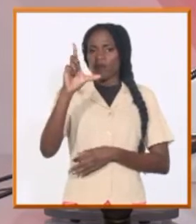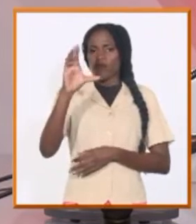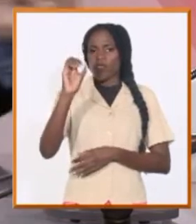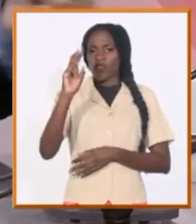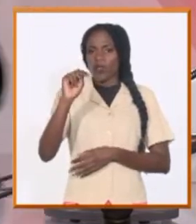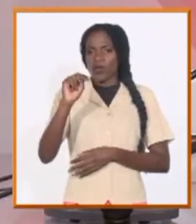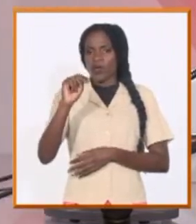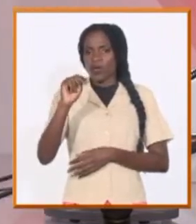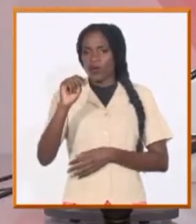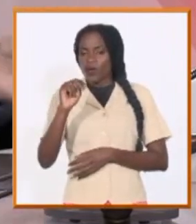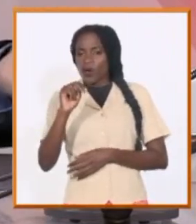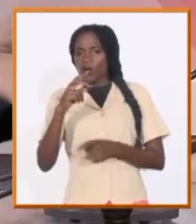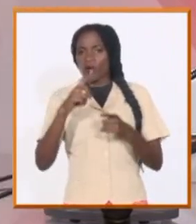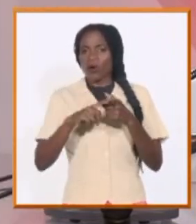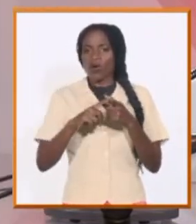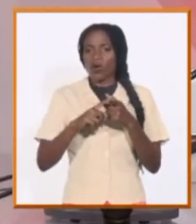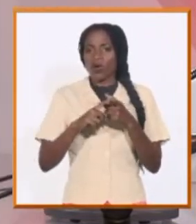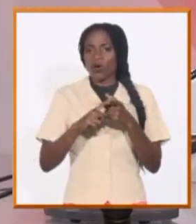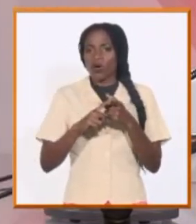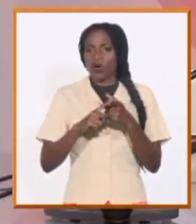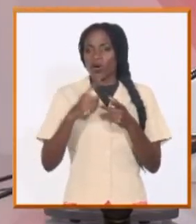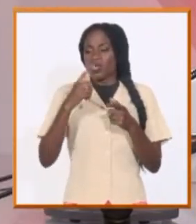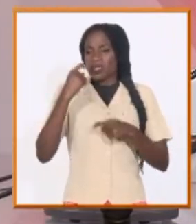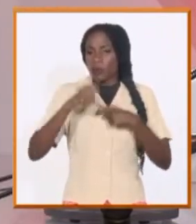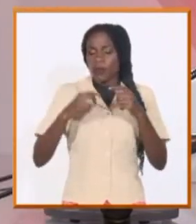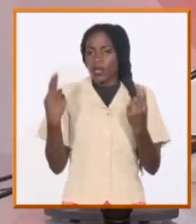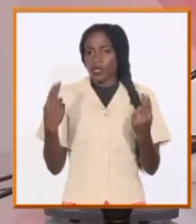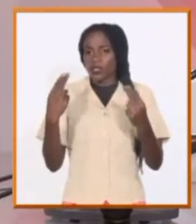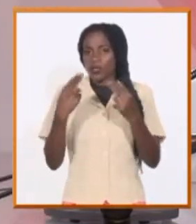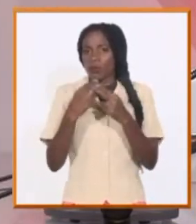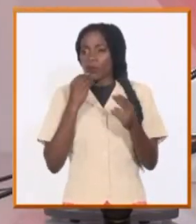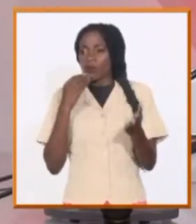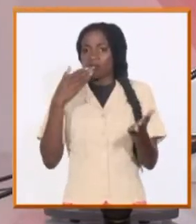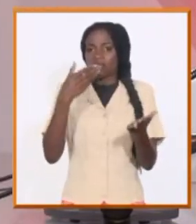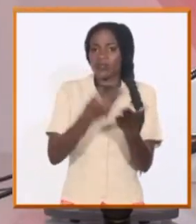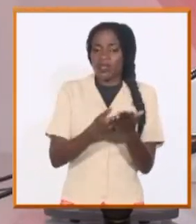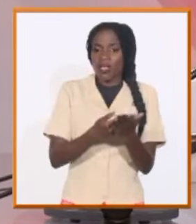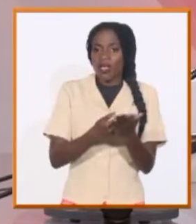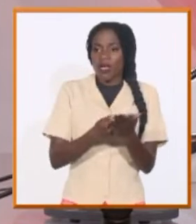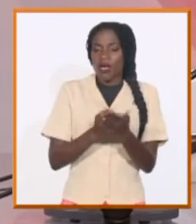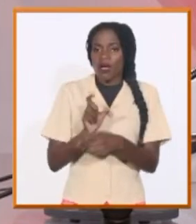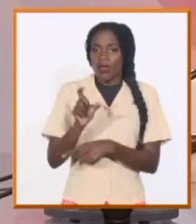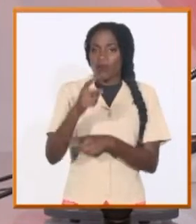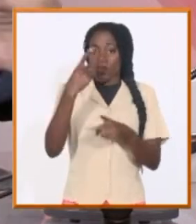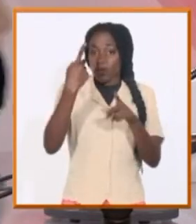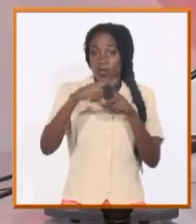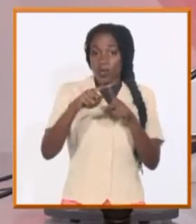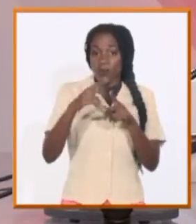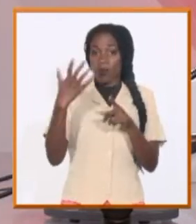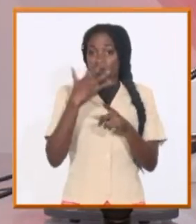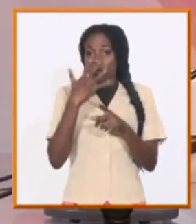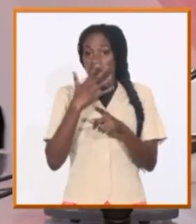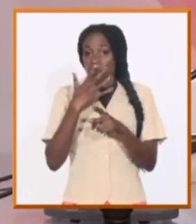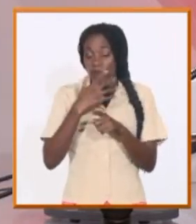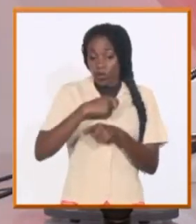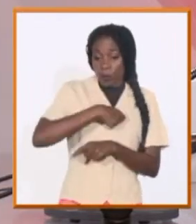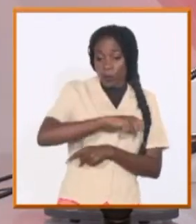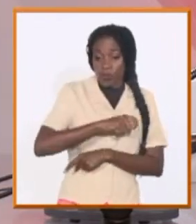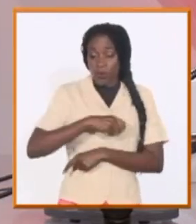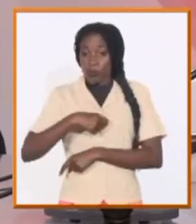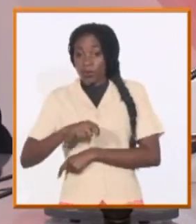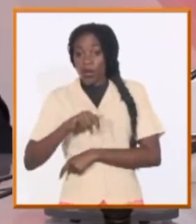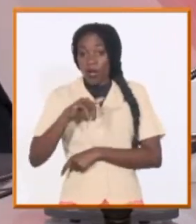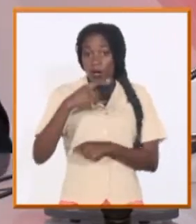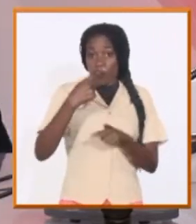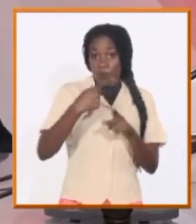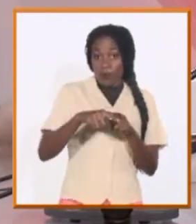medio hipotenso ya en la competencia para llegar hasta el final, la de Cristian, el muchacho de Fronteni, ahí con, eso te iba a decir,